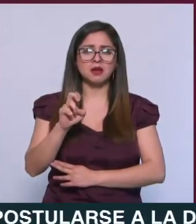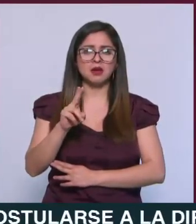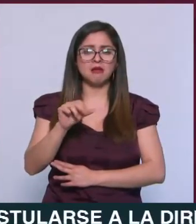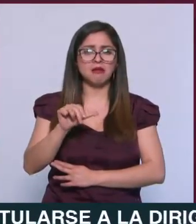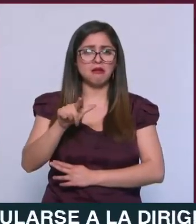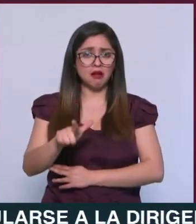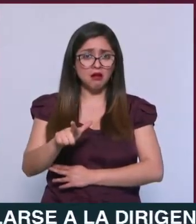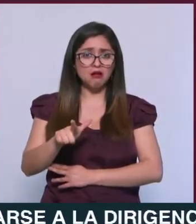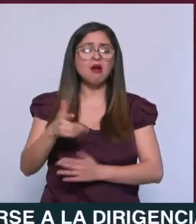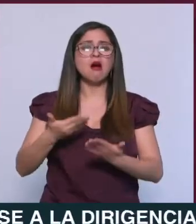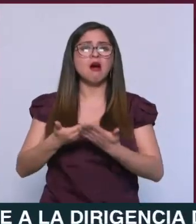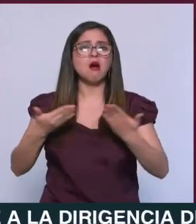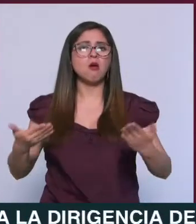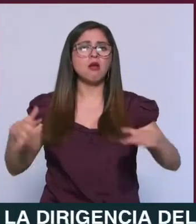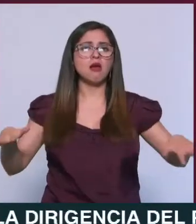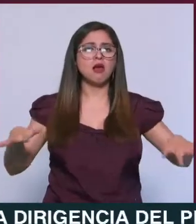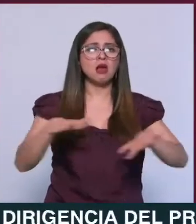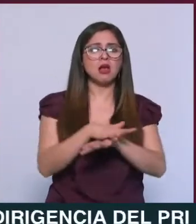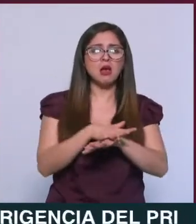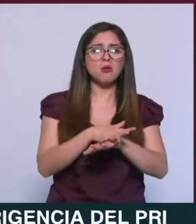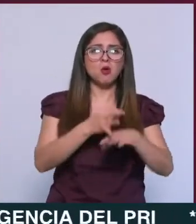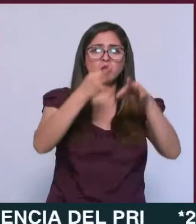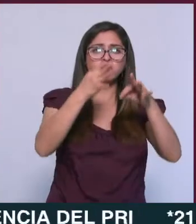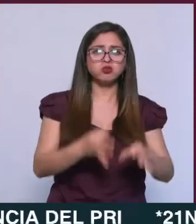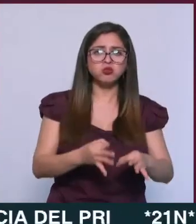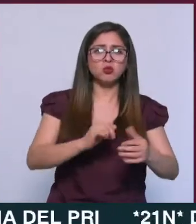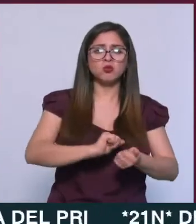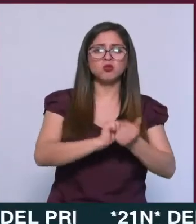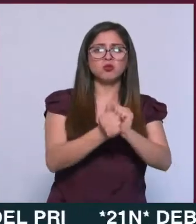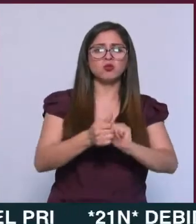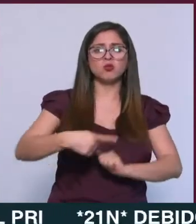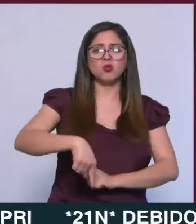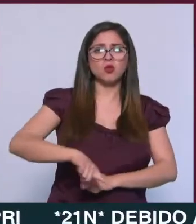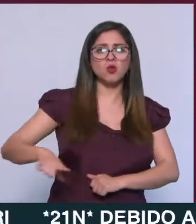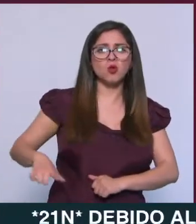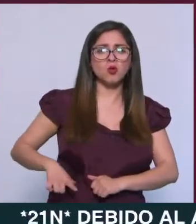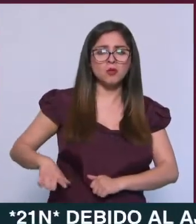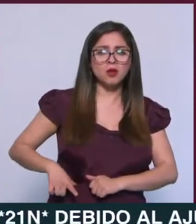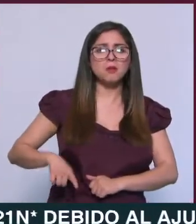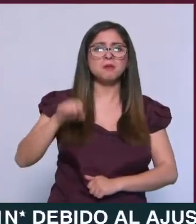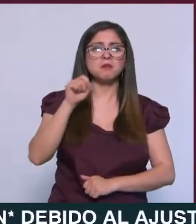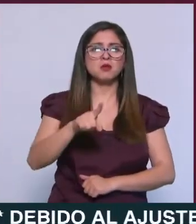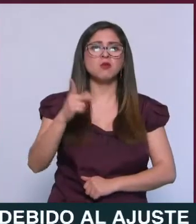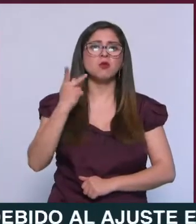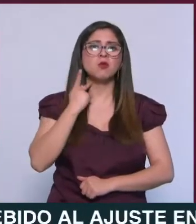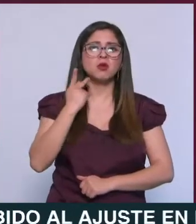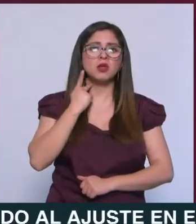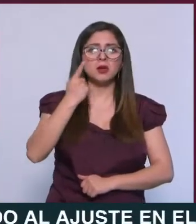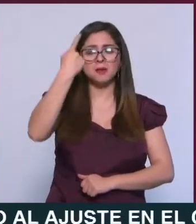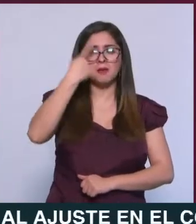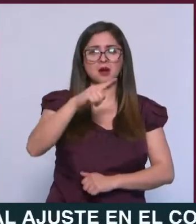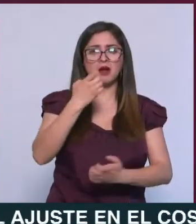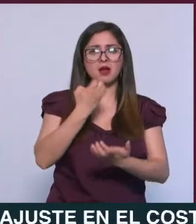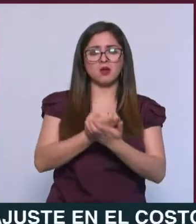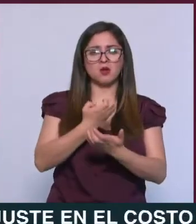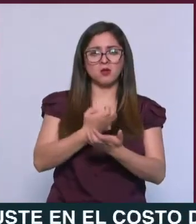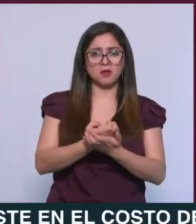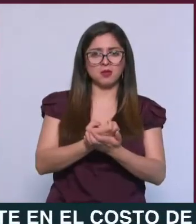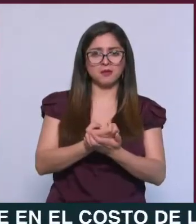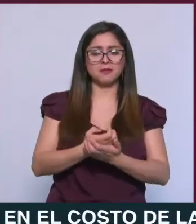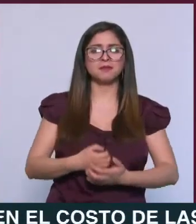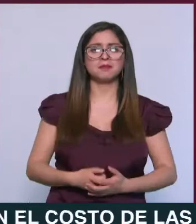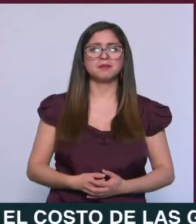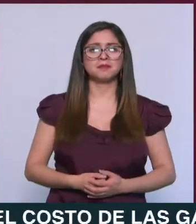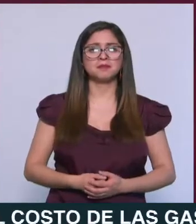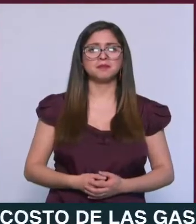hay un cambio de régimen, un cambio de política económica y